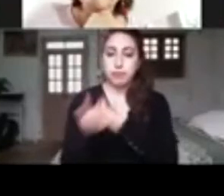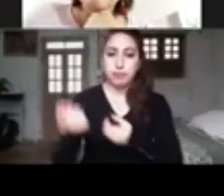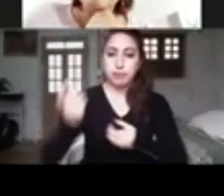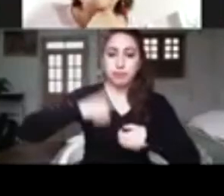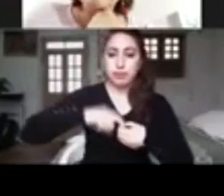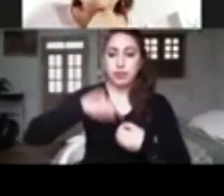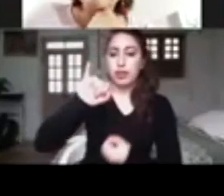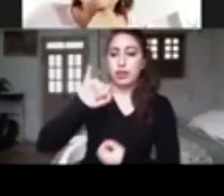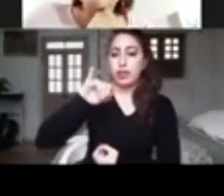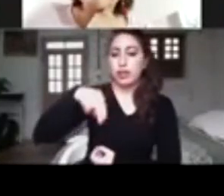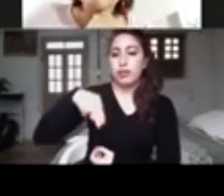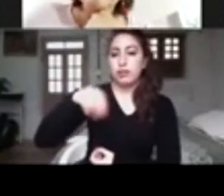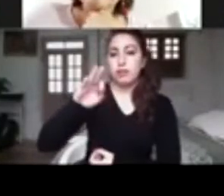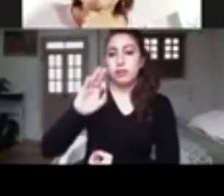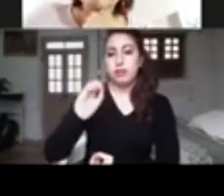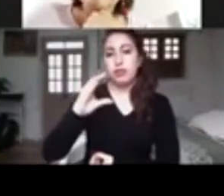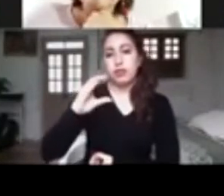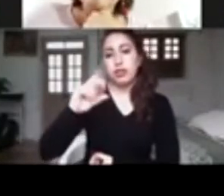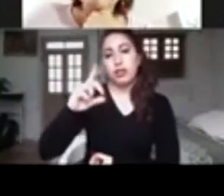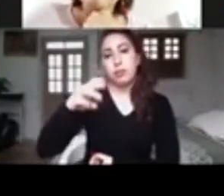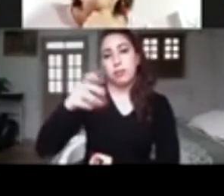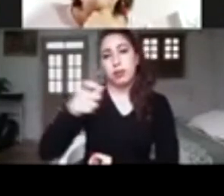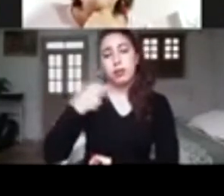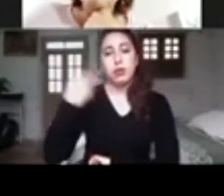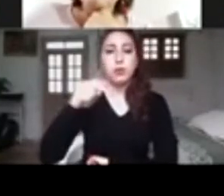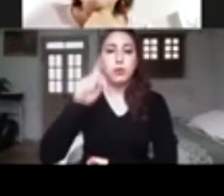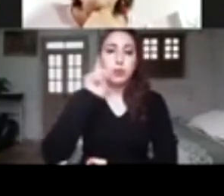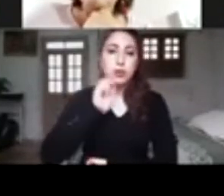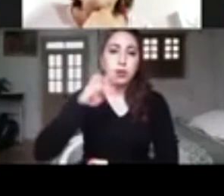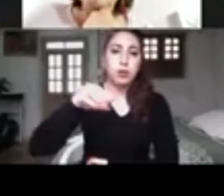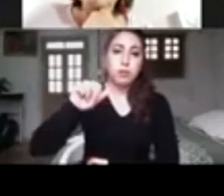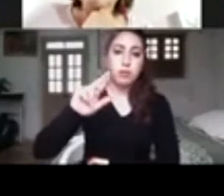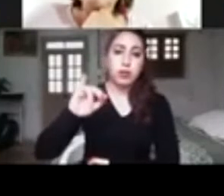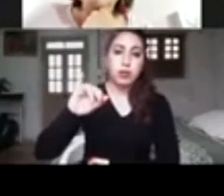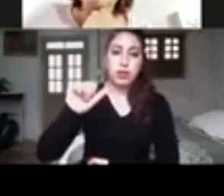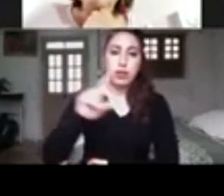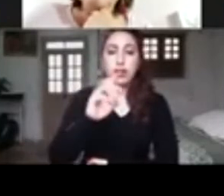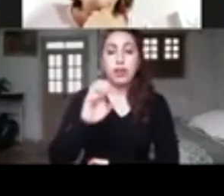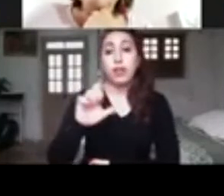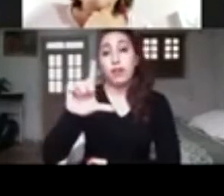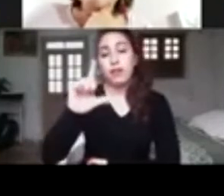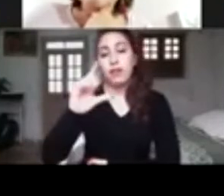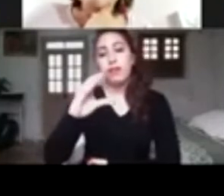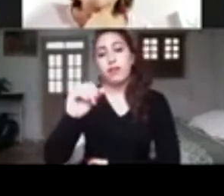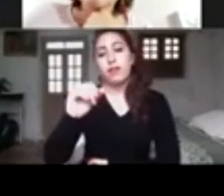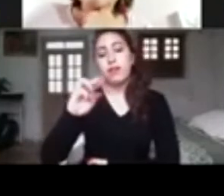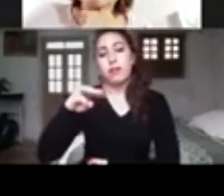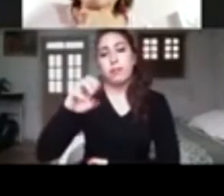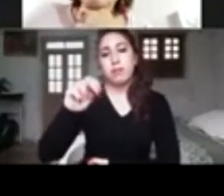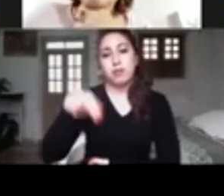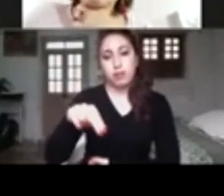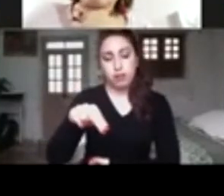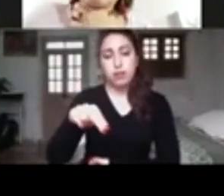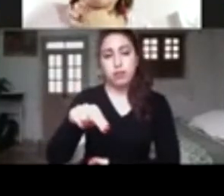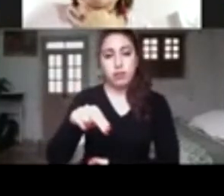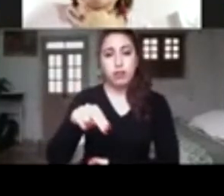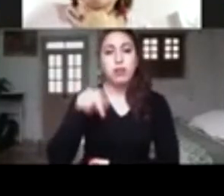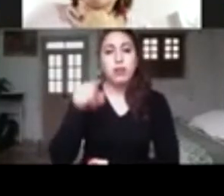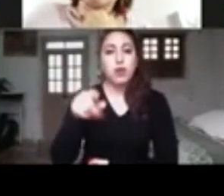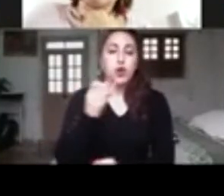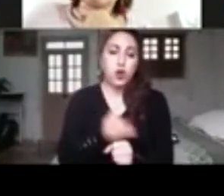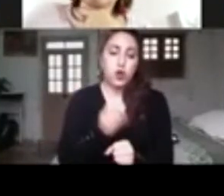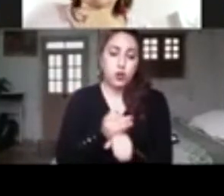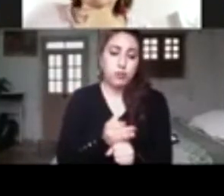Ciudad de México, María del Carmen Nava Polina, quien nos convoca el día de